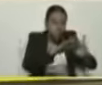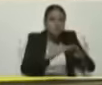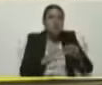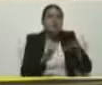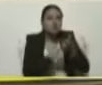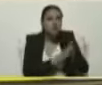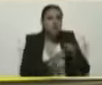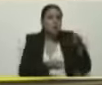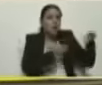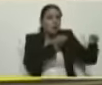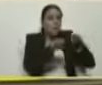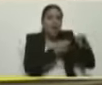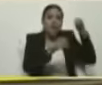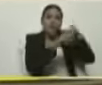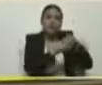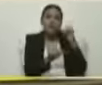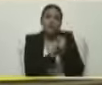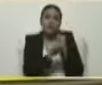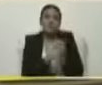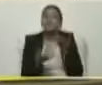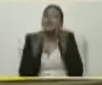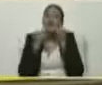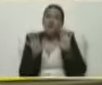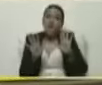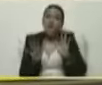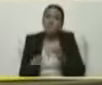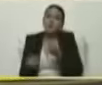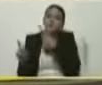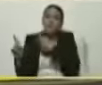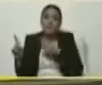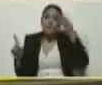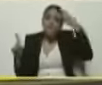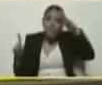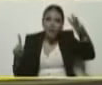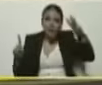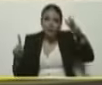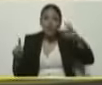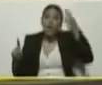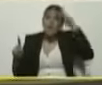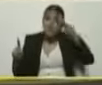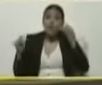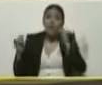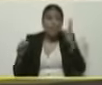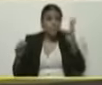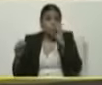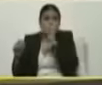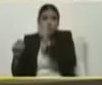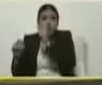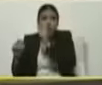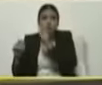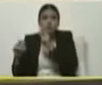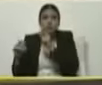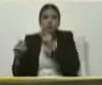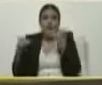Por ejemplo, ahora en México los bots,